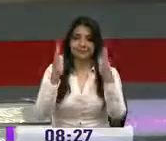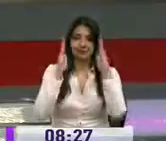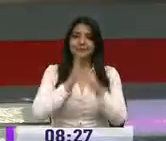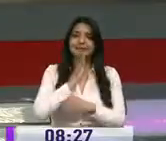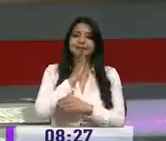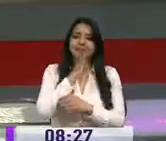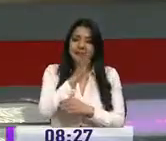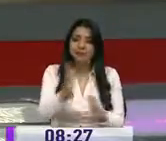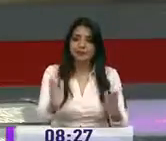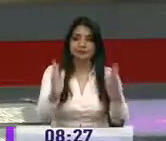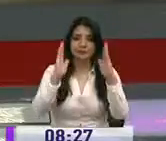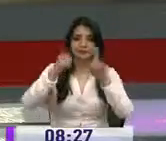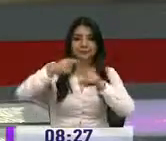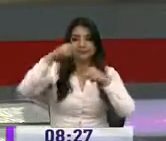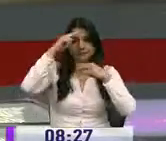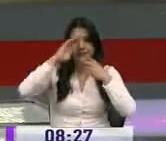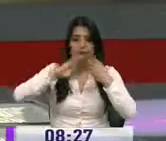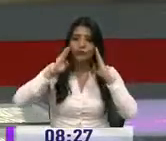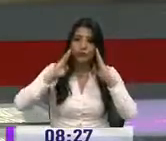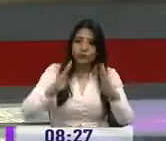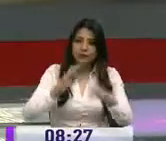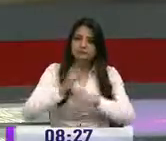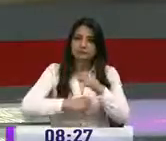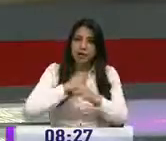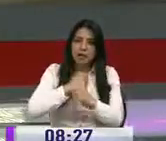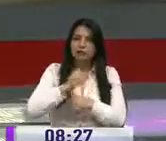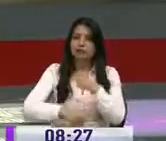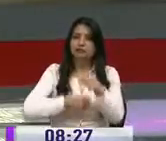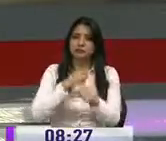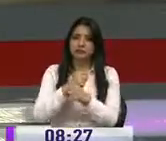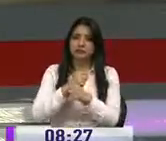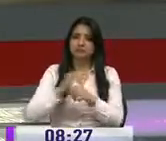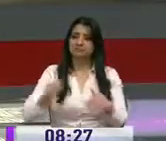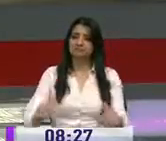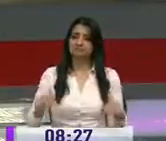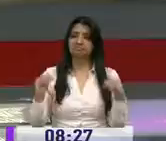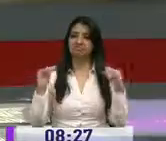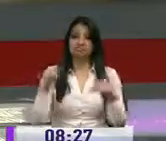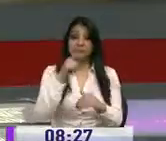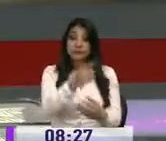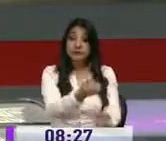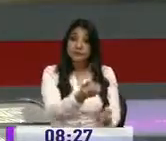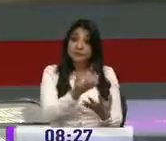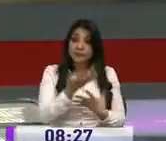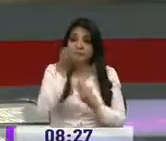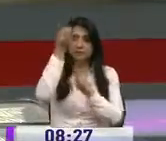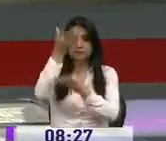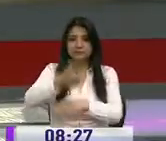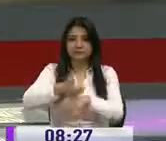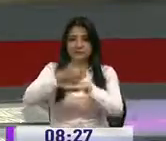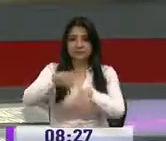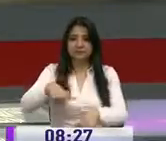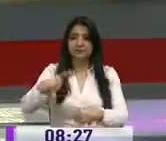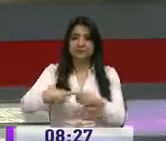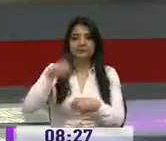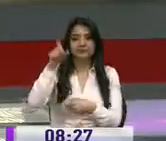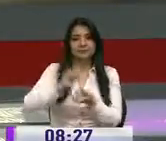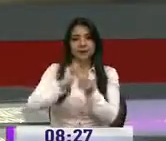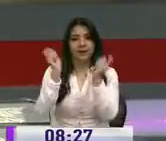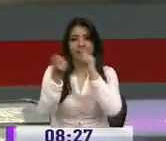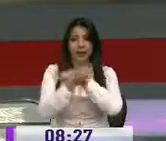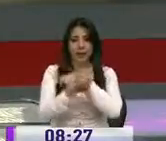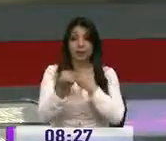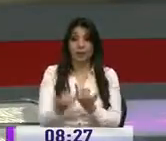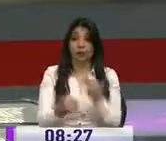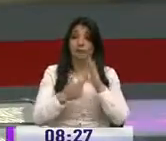siempre hacen posible que este primer noticiero de la comunidad desde hace varios años sea la voz de ustedes, la voz de una ciudad que necesita cambios. Cambios como la que vamos